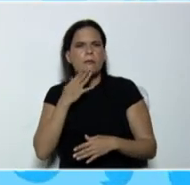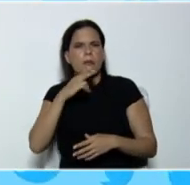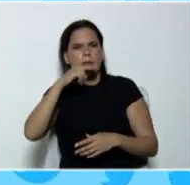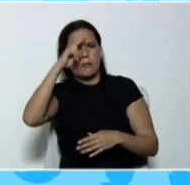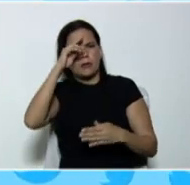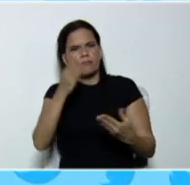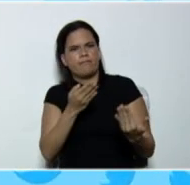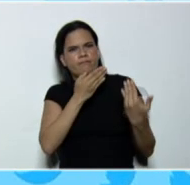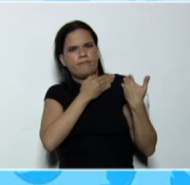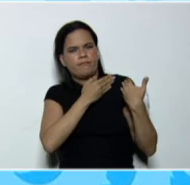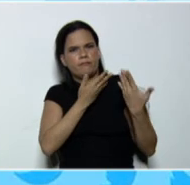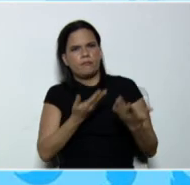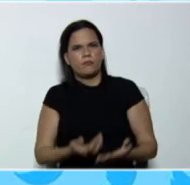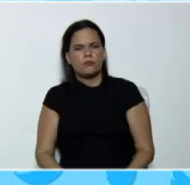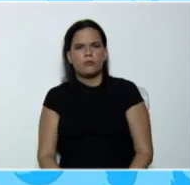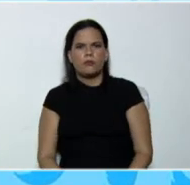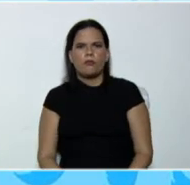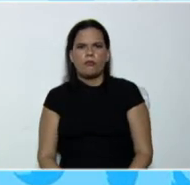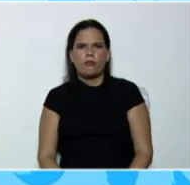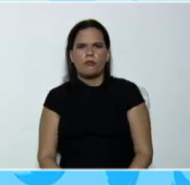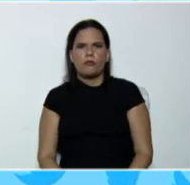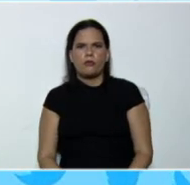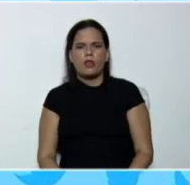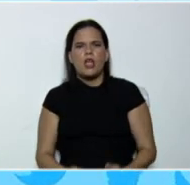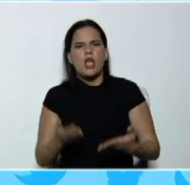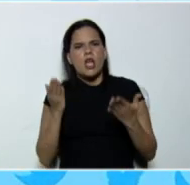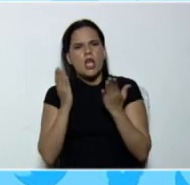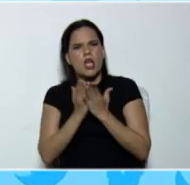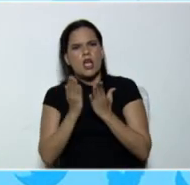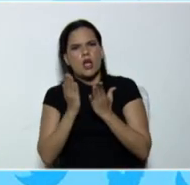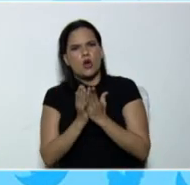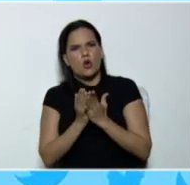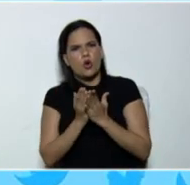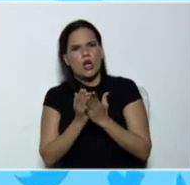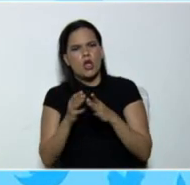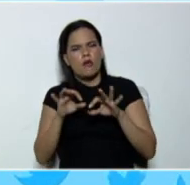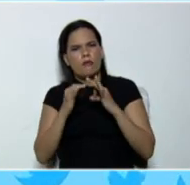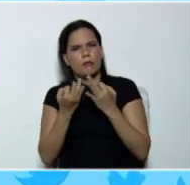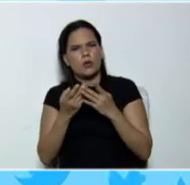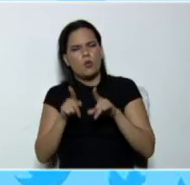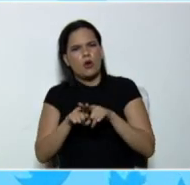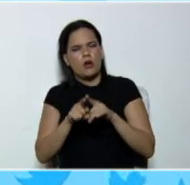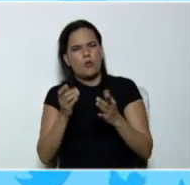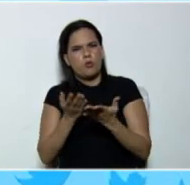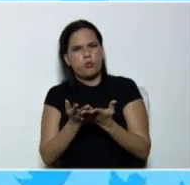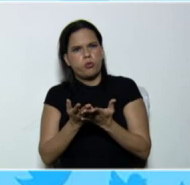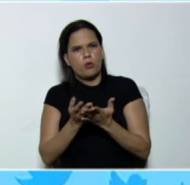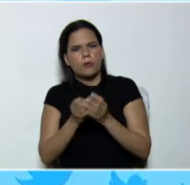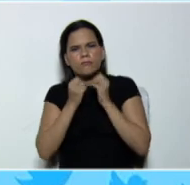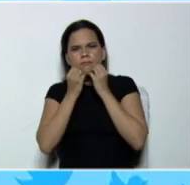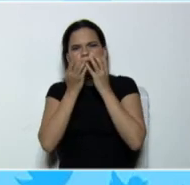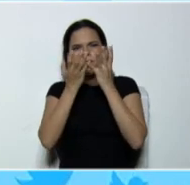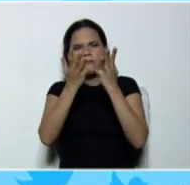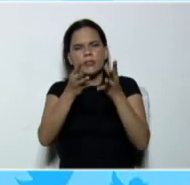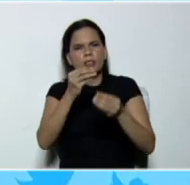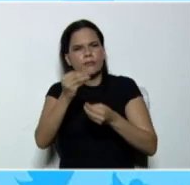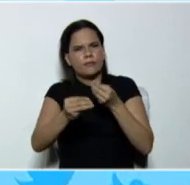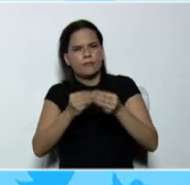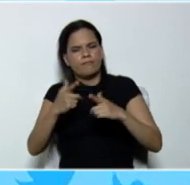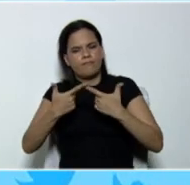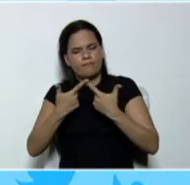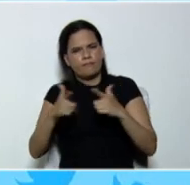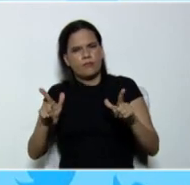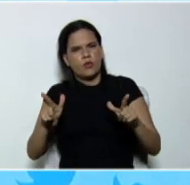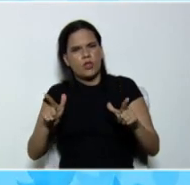representantes. En el Colegio Especial Integral Guasimas, cada familia en la escuela expresa y crea libremente, fomentando